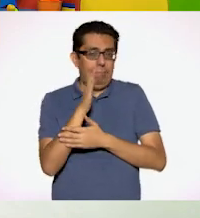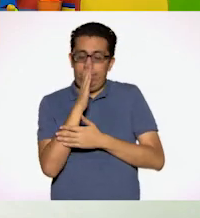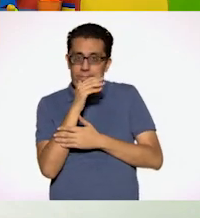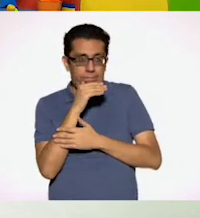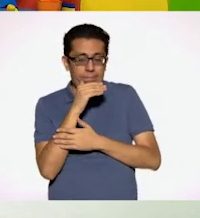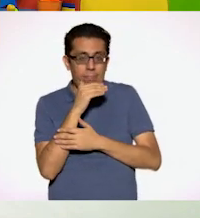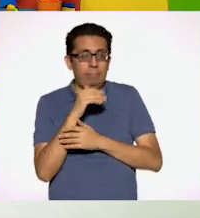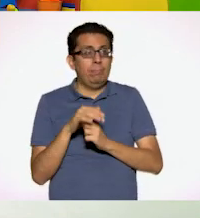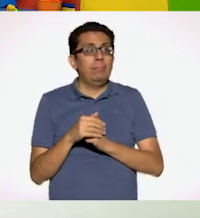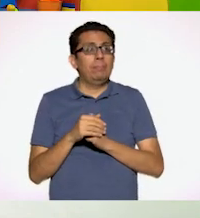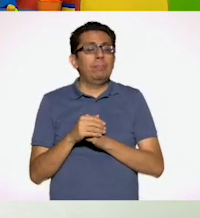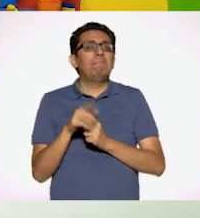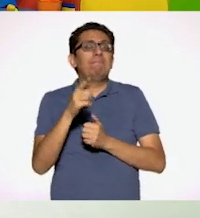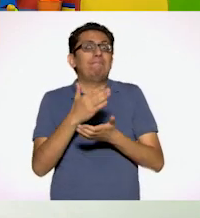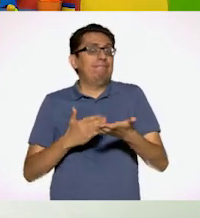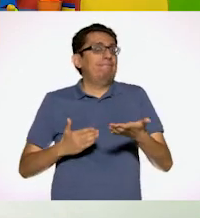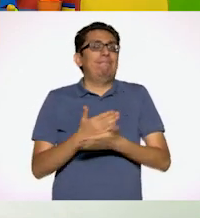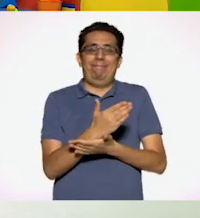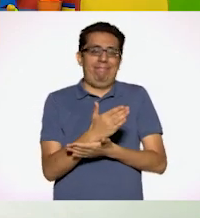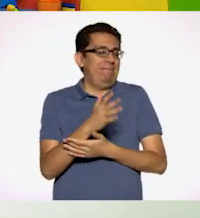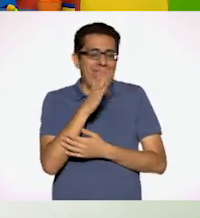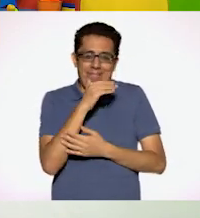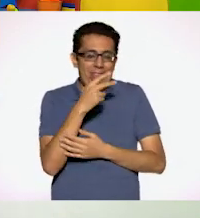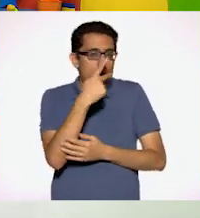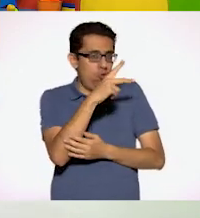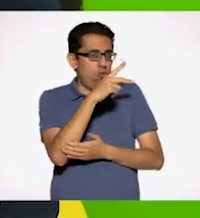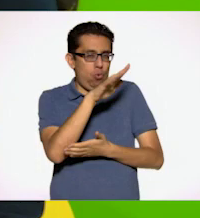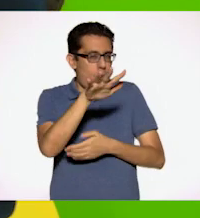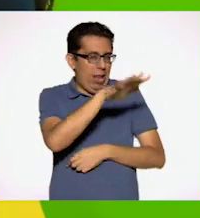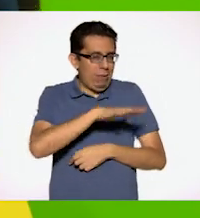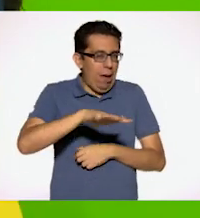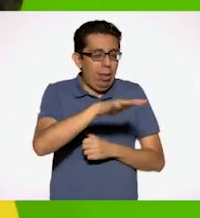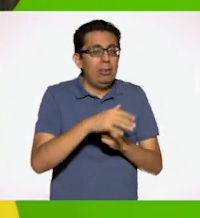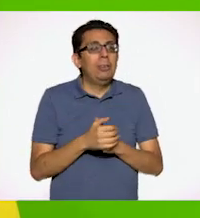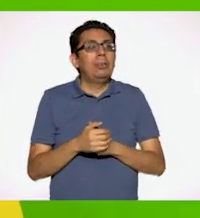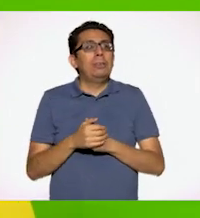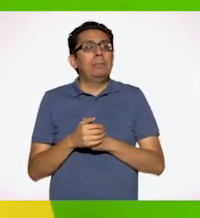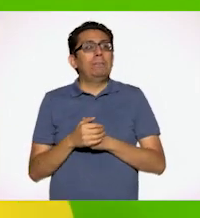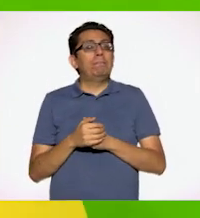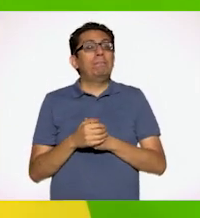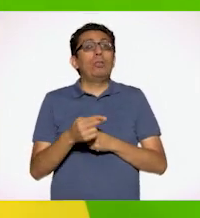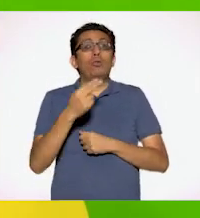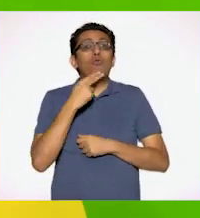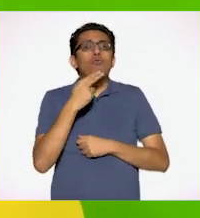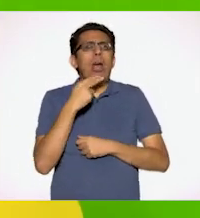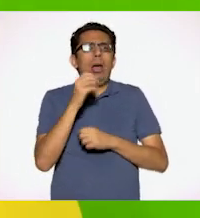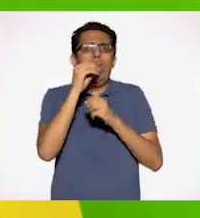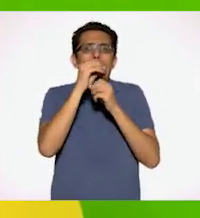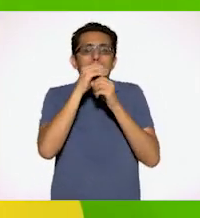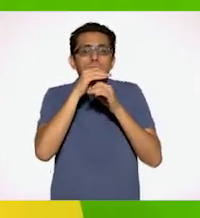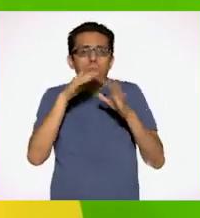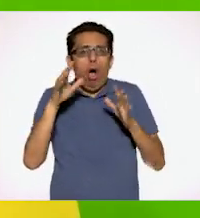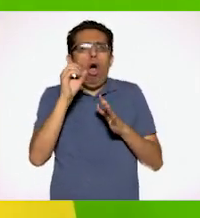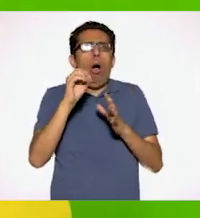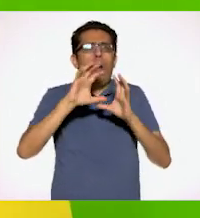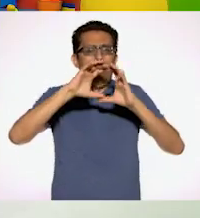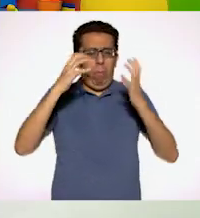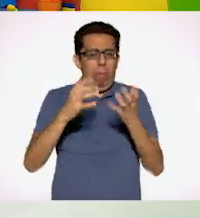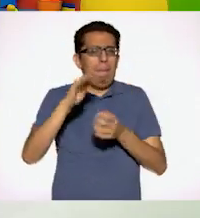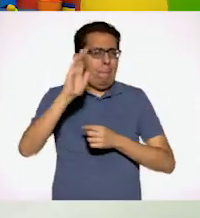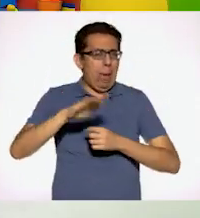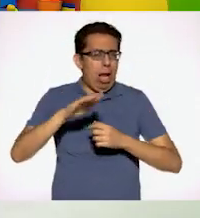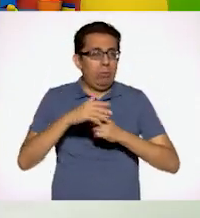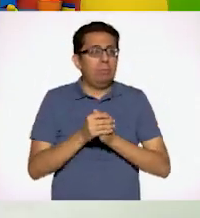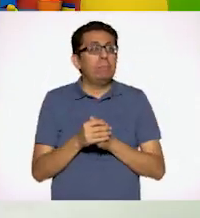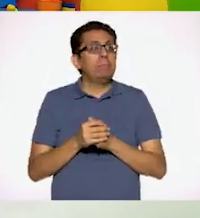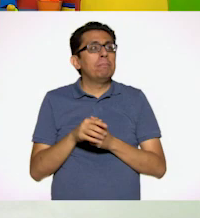no, estamos invadiendo su espacio. Vamos a utilizar nuestra pelota o nuestro globo. ¿Qué tienes en casa? Aquí